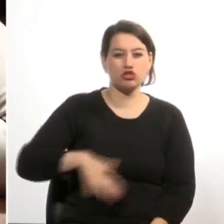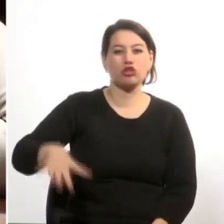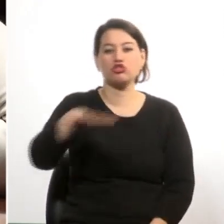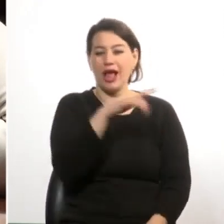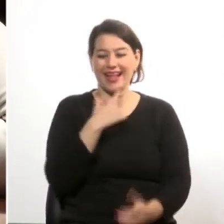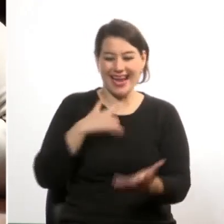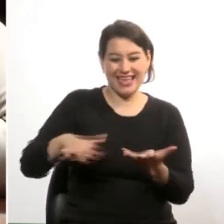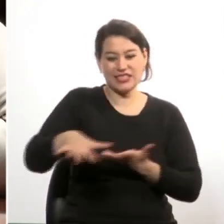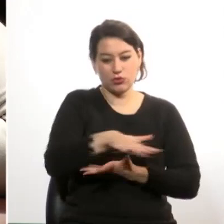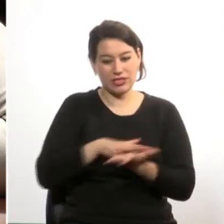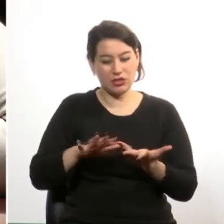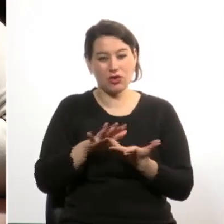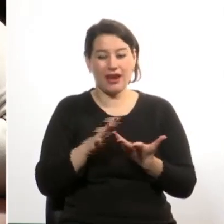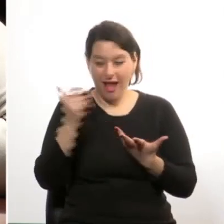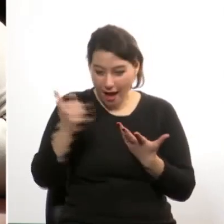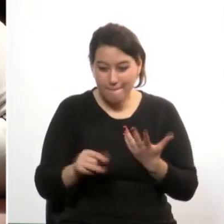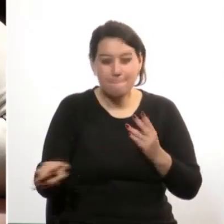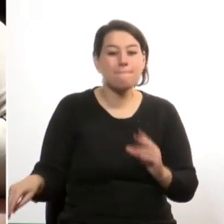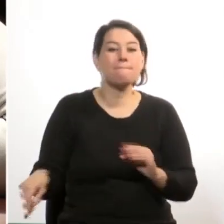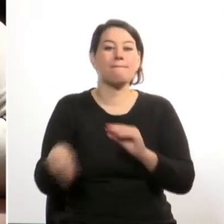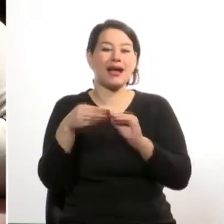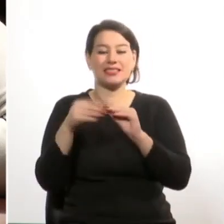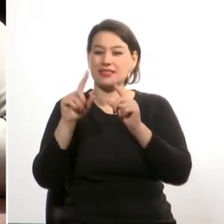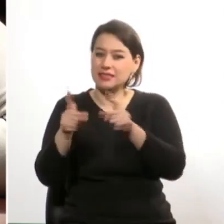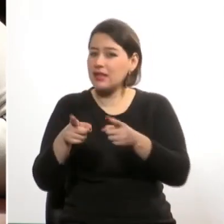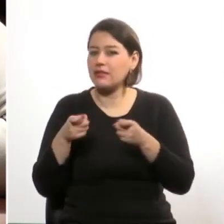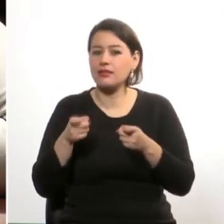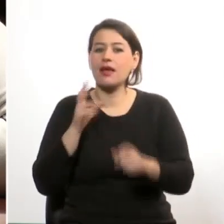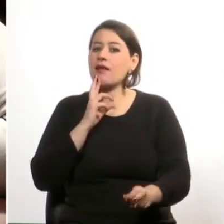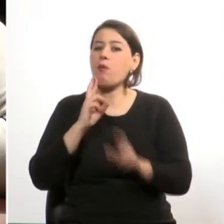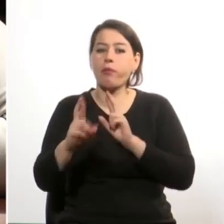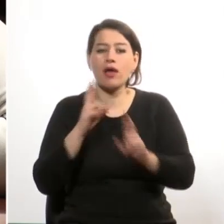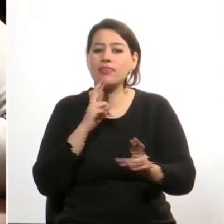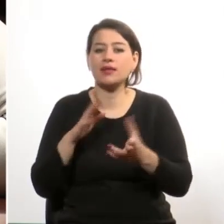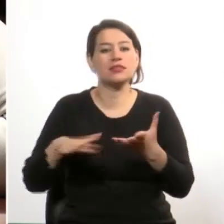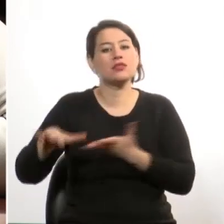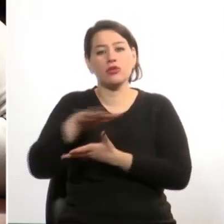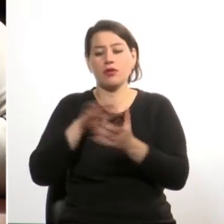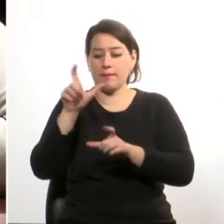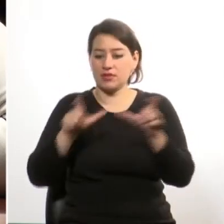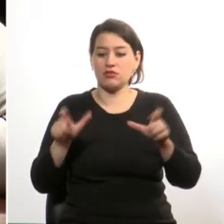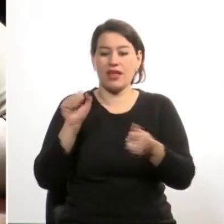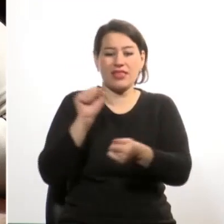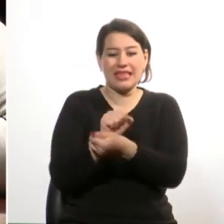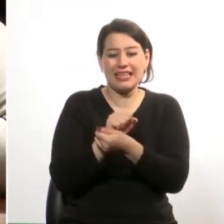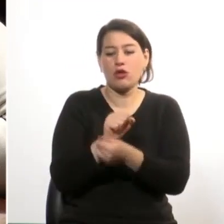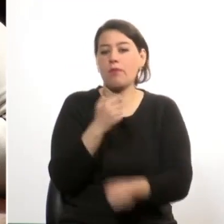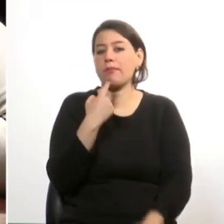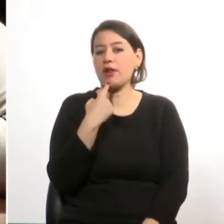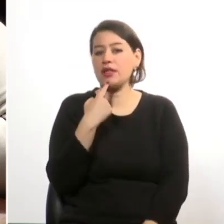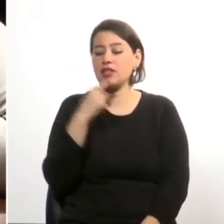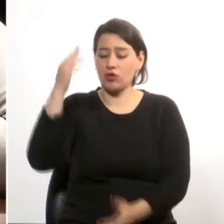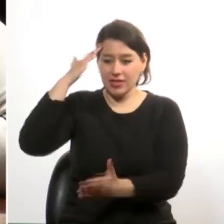le planteaba se sumaban a una imperiosa necesidad de dar respuesta a la situación de los detenidos políticos de